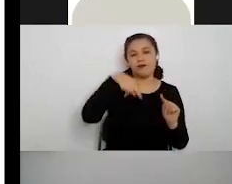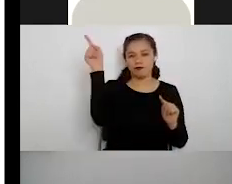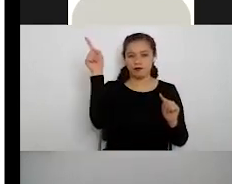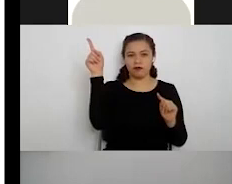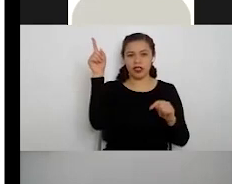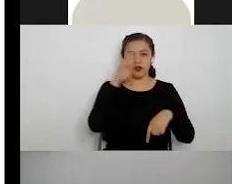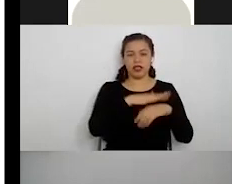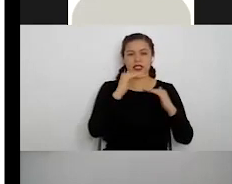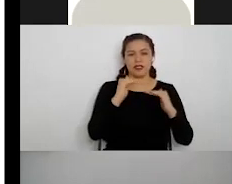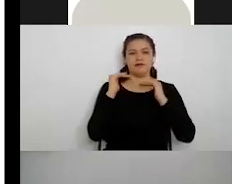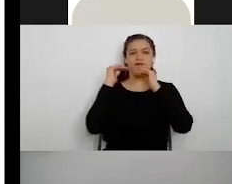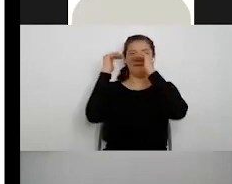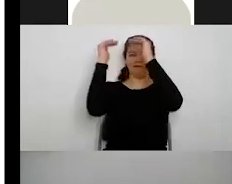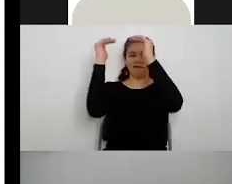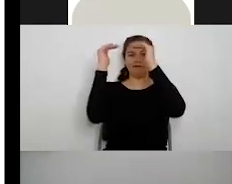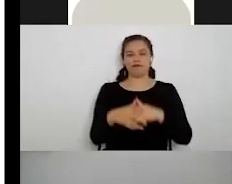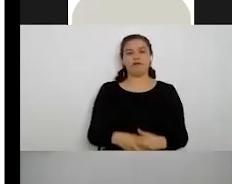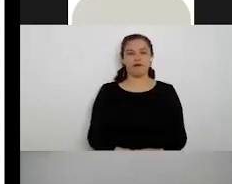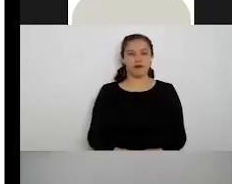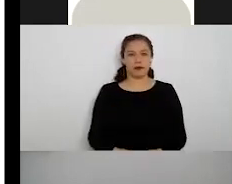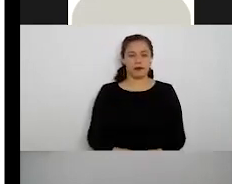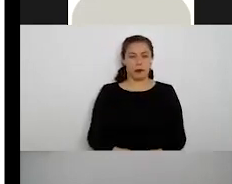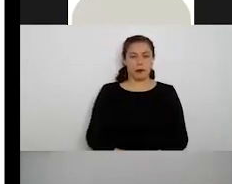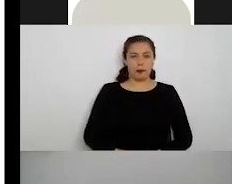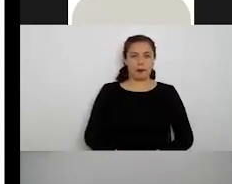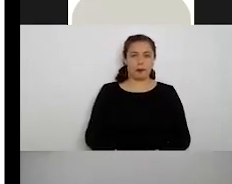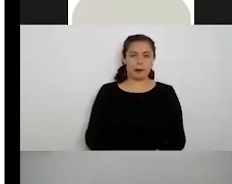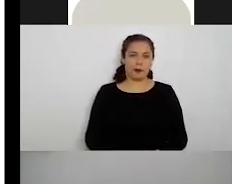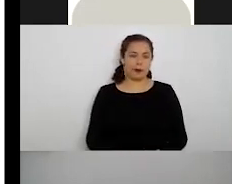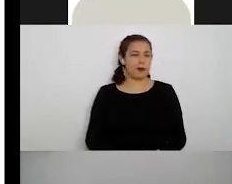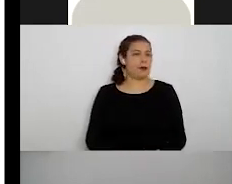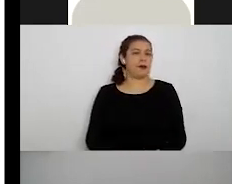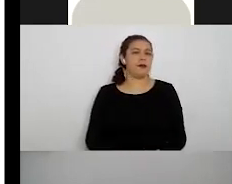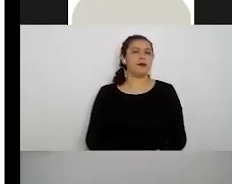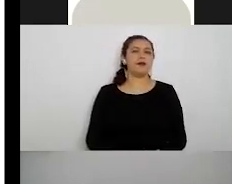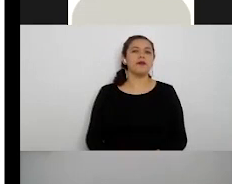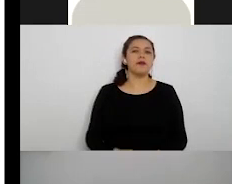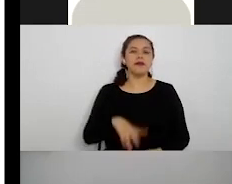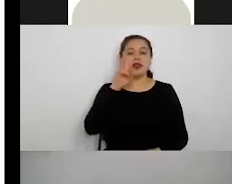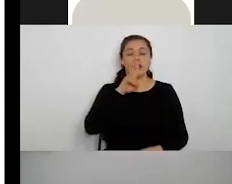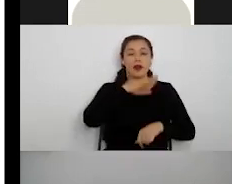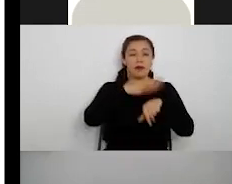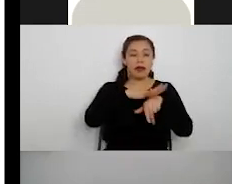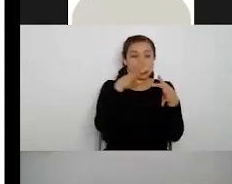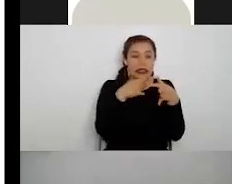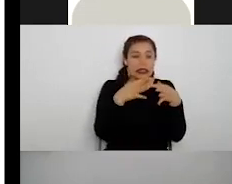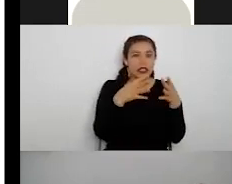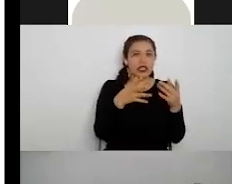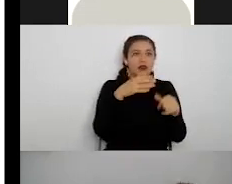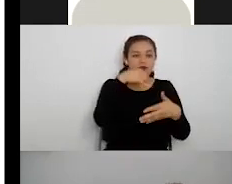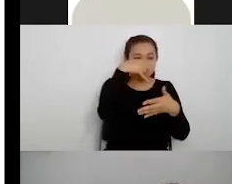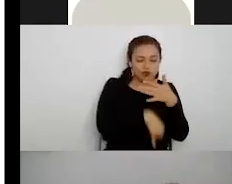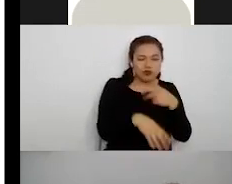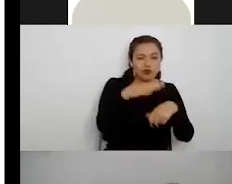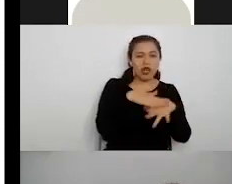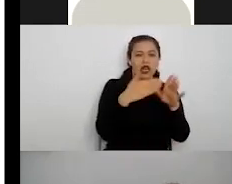elevado de atrás. Entonces, quiero que vayan viendo cómo se ha ido agudizando, se ha ido incrementando